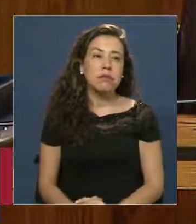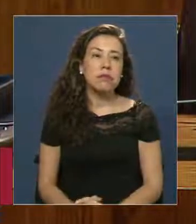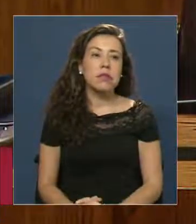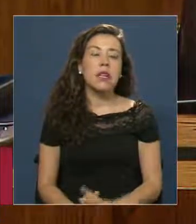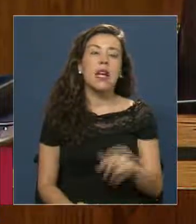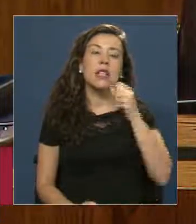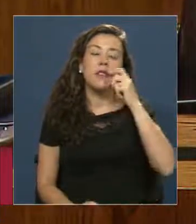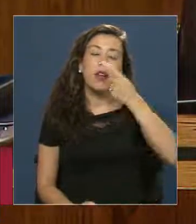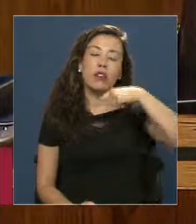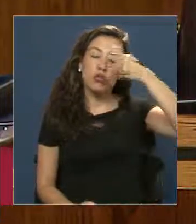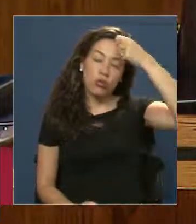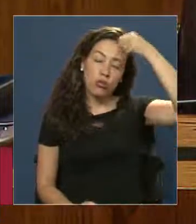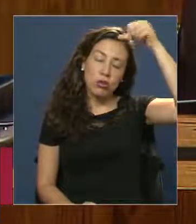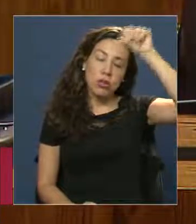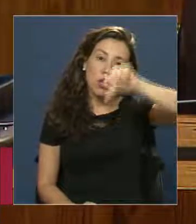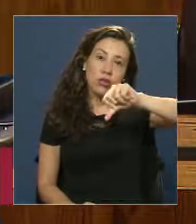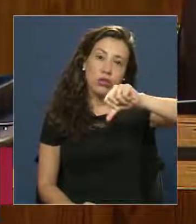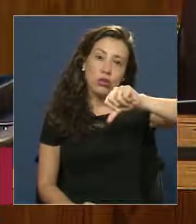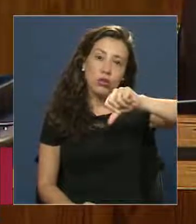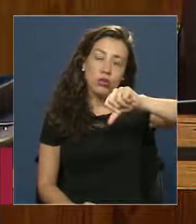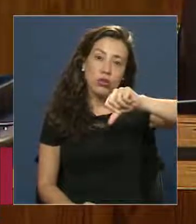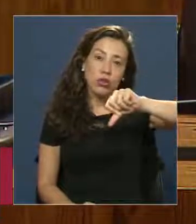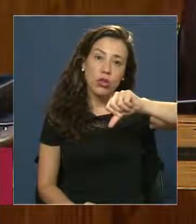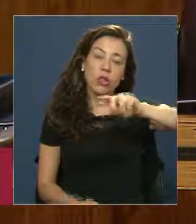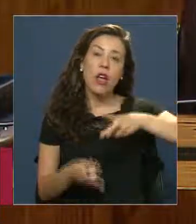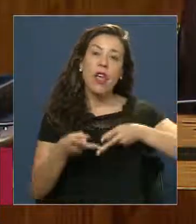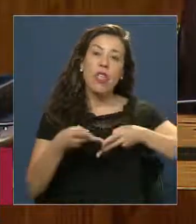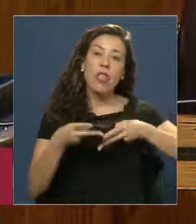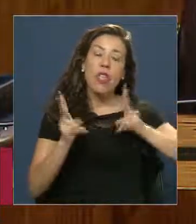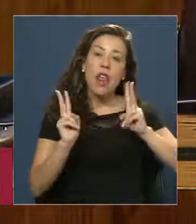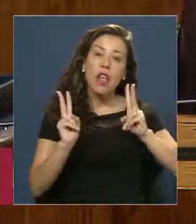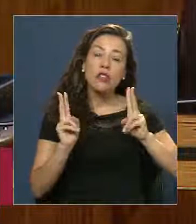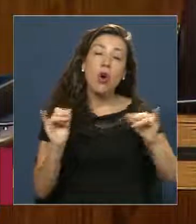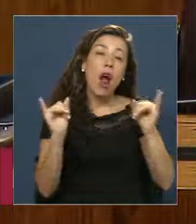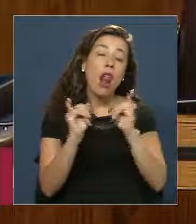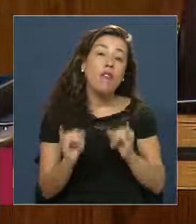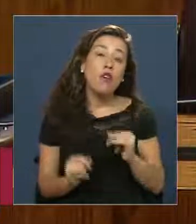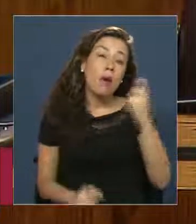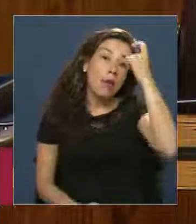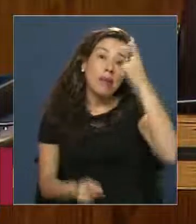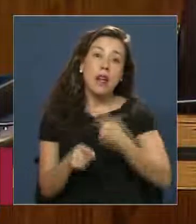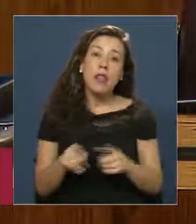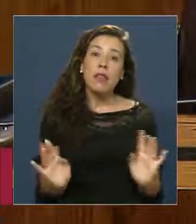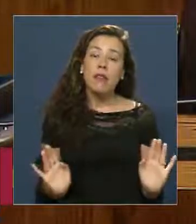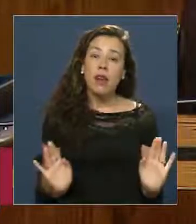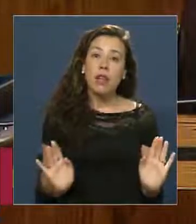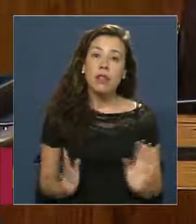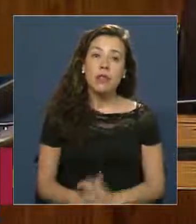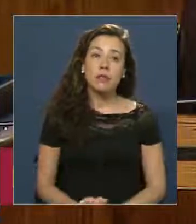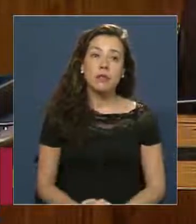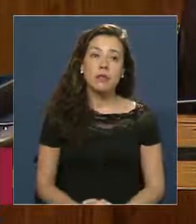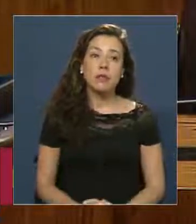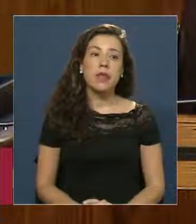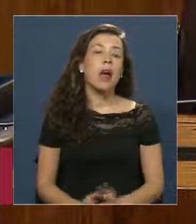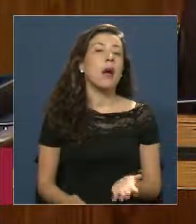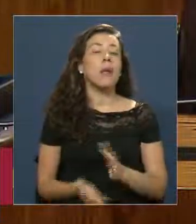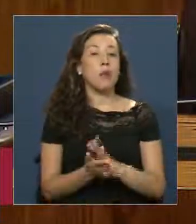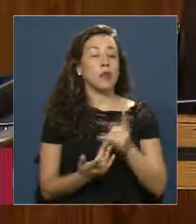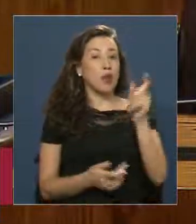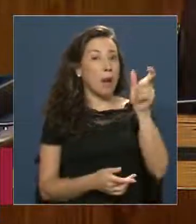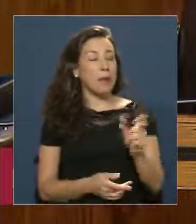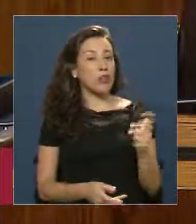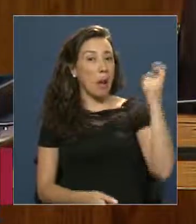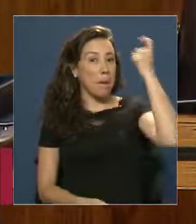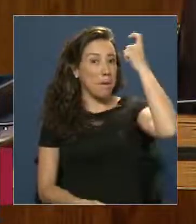estamos sancionando el derecho a la expresión. Es distinto cuando decimos, si alguien piensa